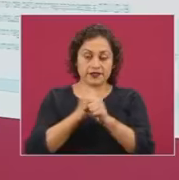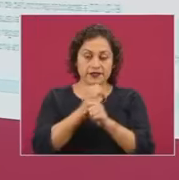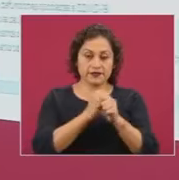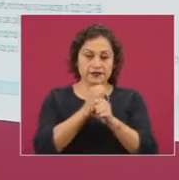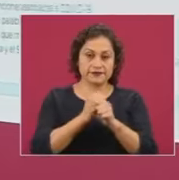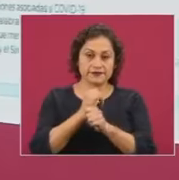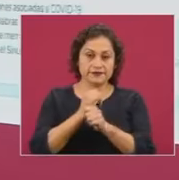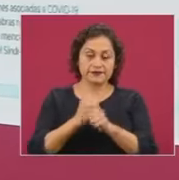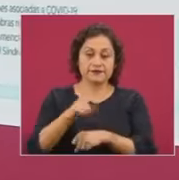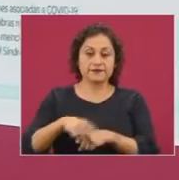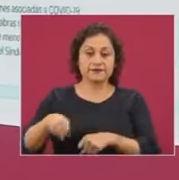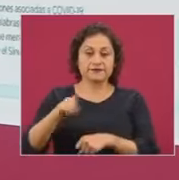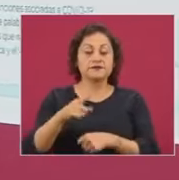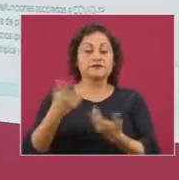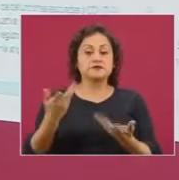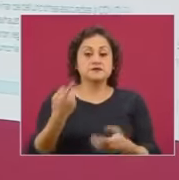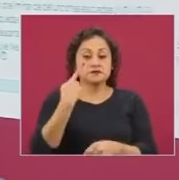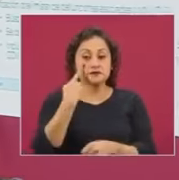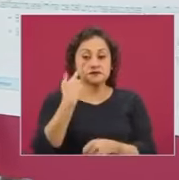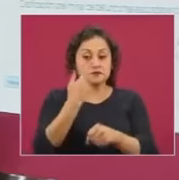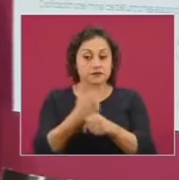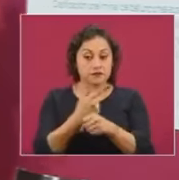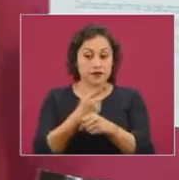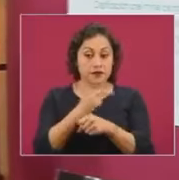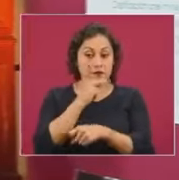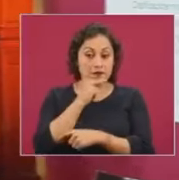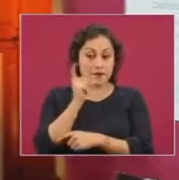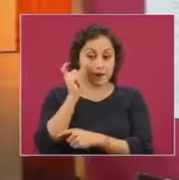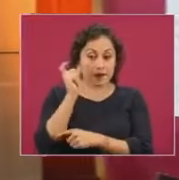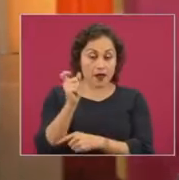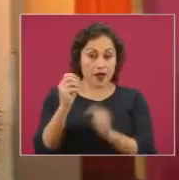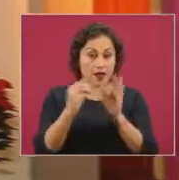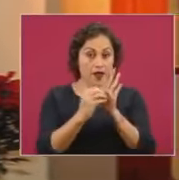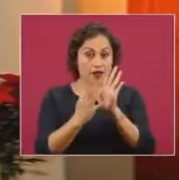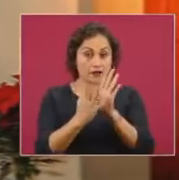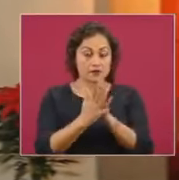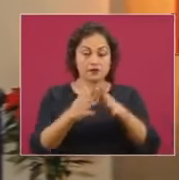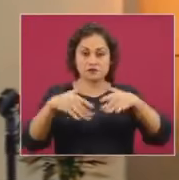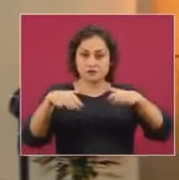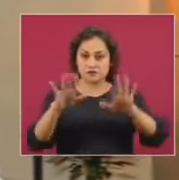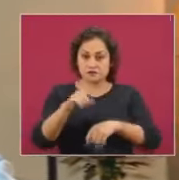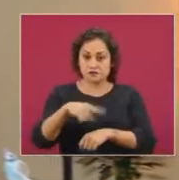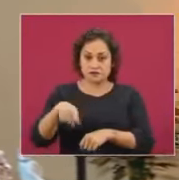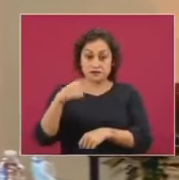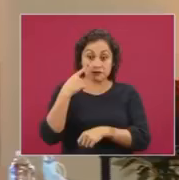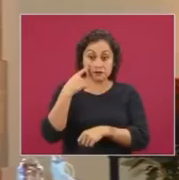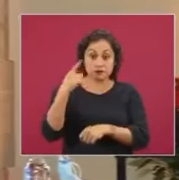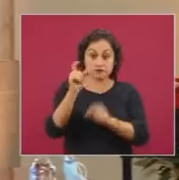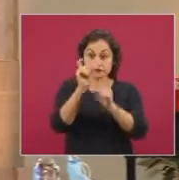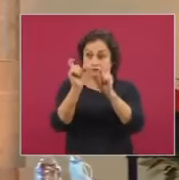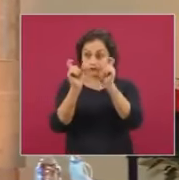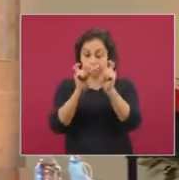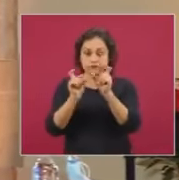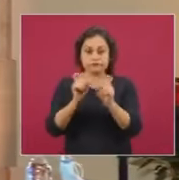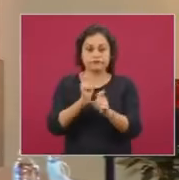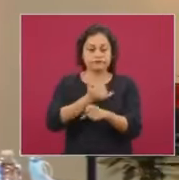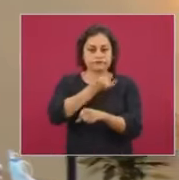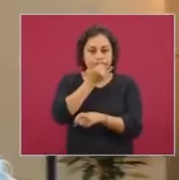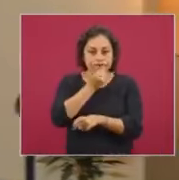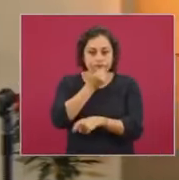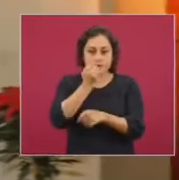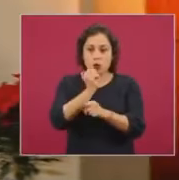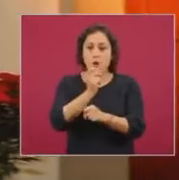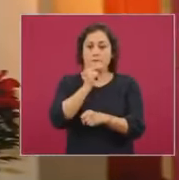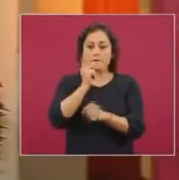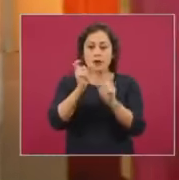acta de defunción que tenga alguna palabra, tomen en cuenta que aquí puede haber muchas faltas de ortografía, palabras incompletas, y